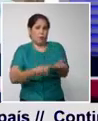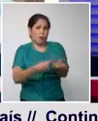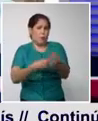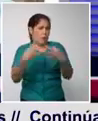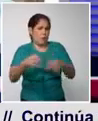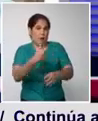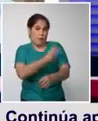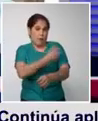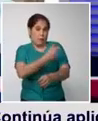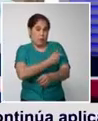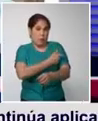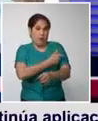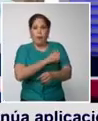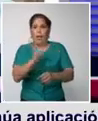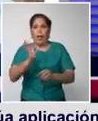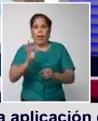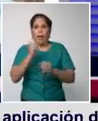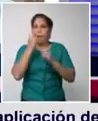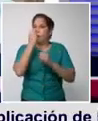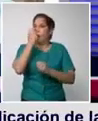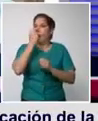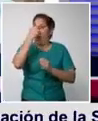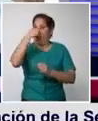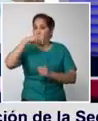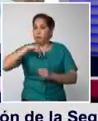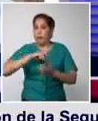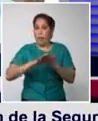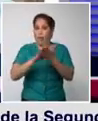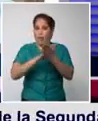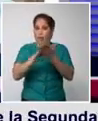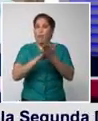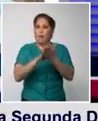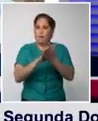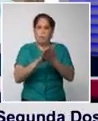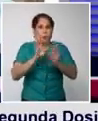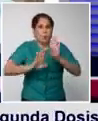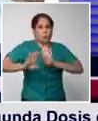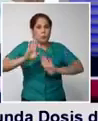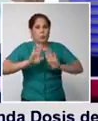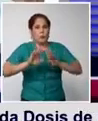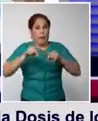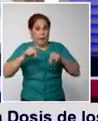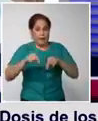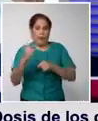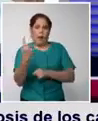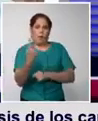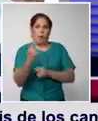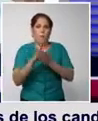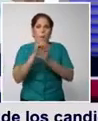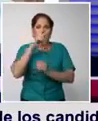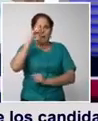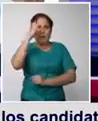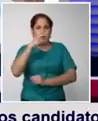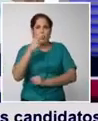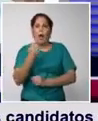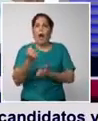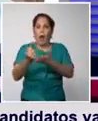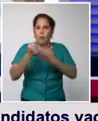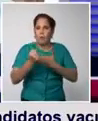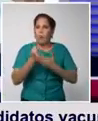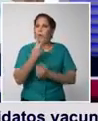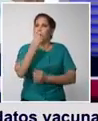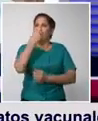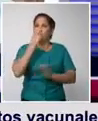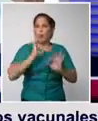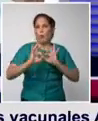no son tan favorables para inducir respuesta a nivel de mucosa, solo sistémica. Y la